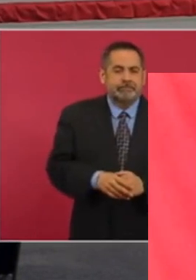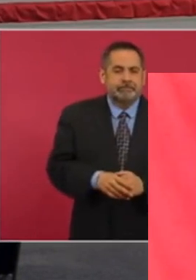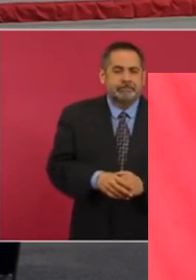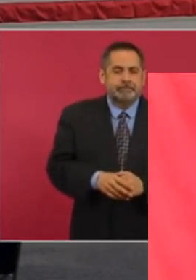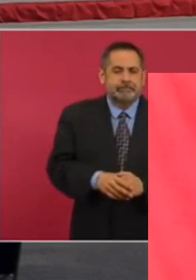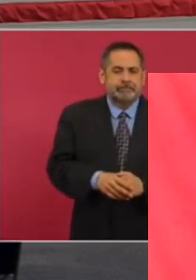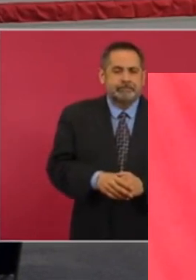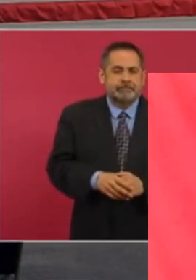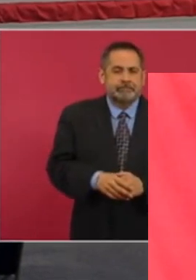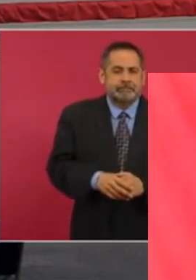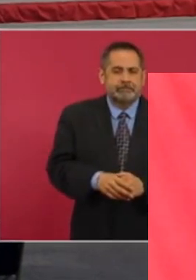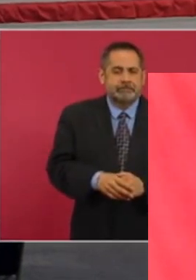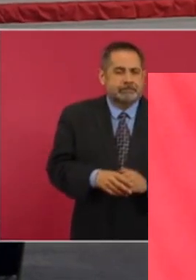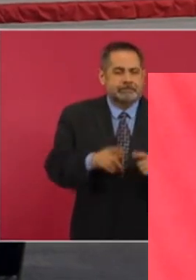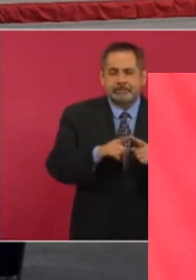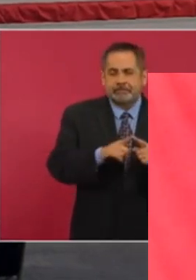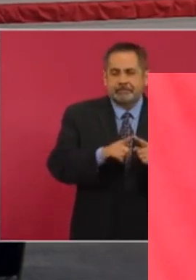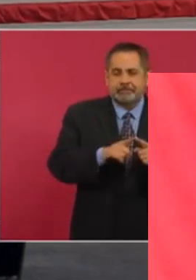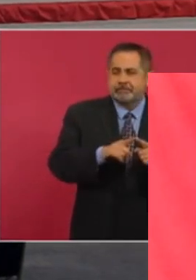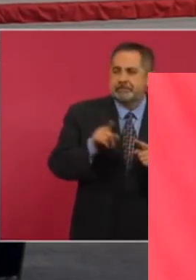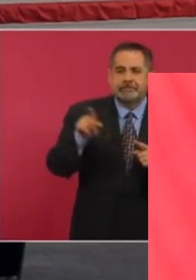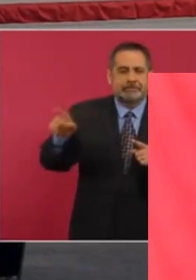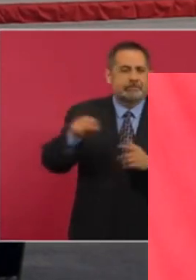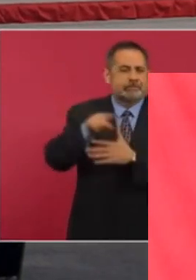Ah, el imbécil de Palacio.